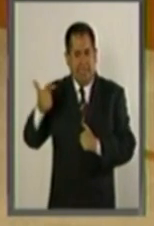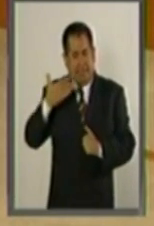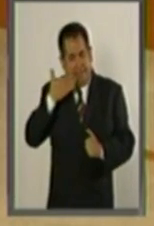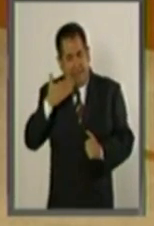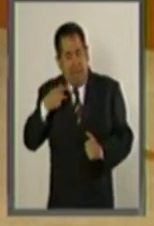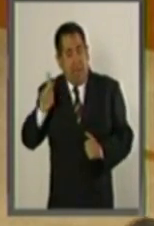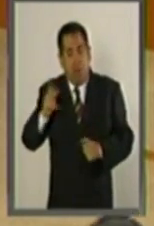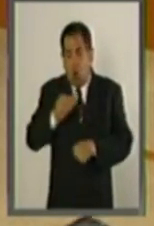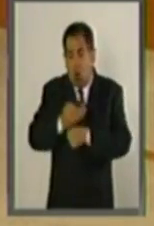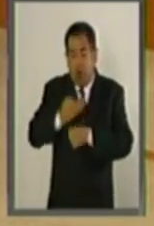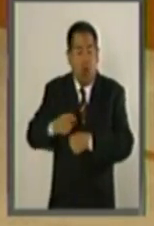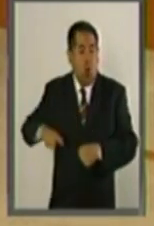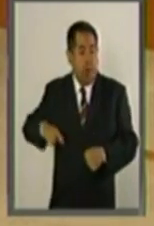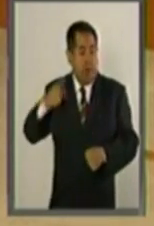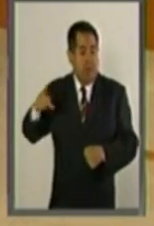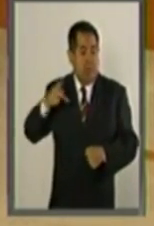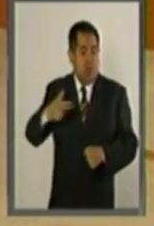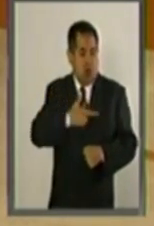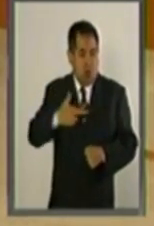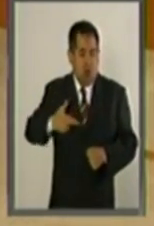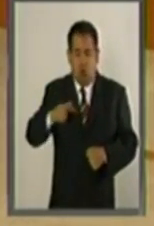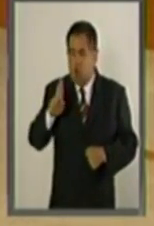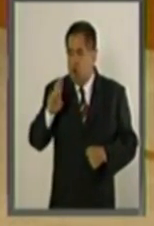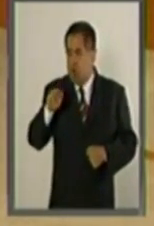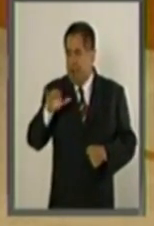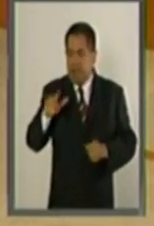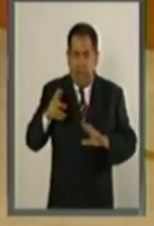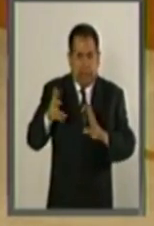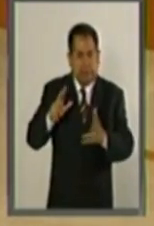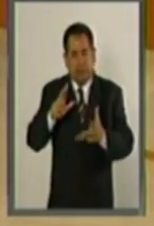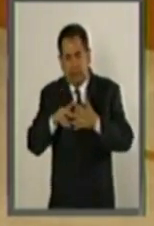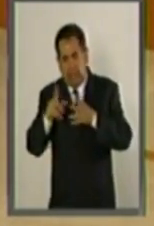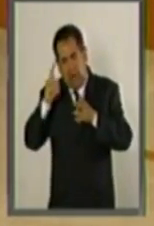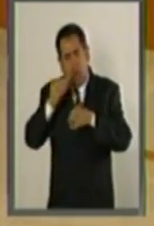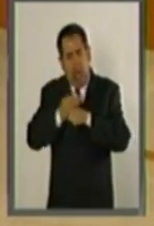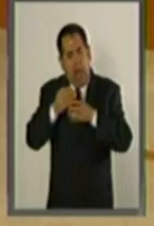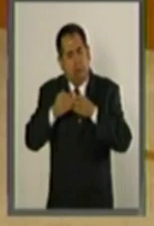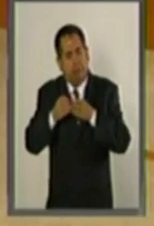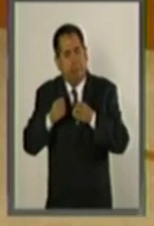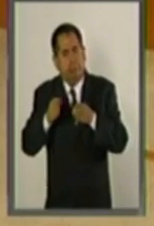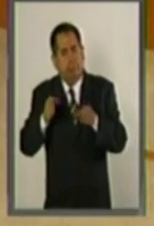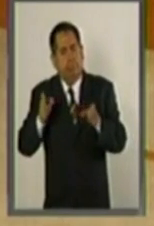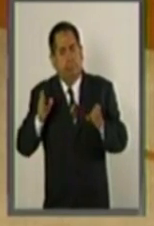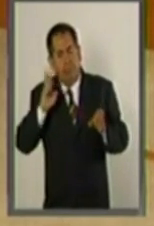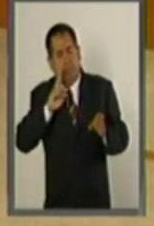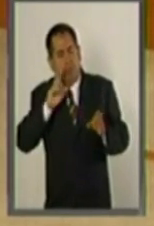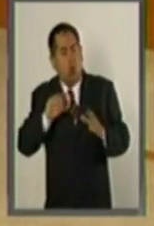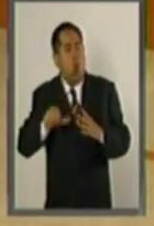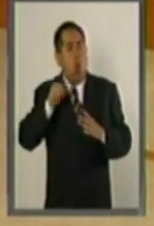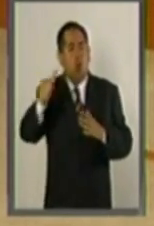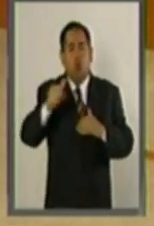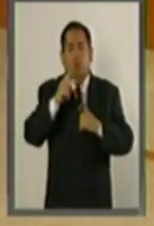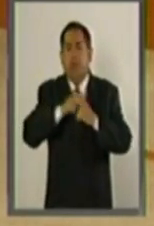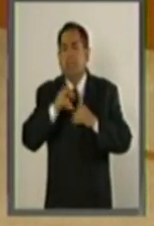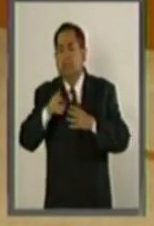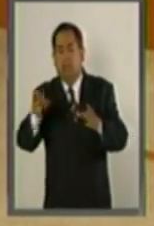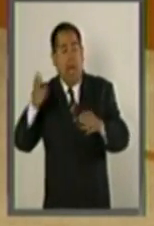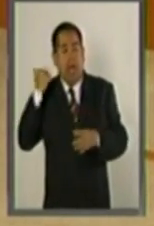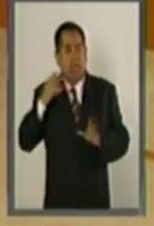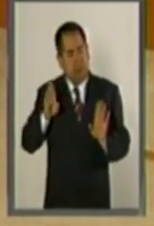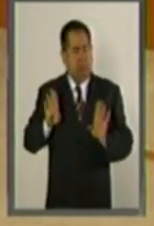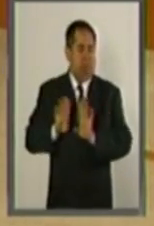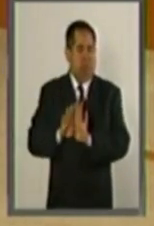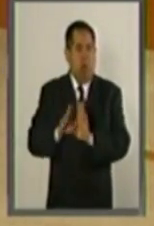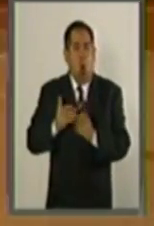el actual gobierno rumano está dando ejemplares señales de apertura hacia latitudes hasta antes desconocidas para ese